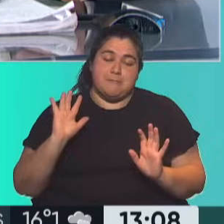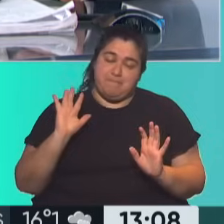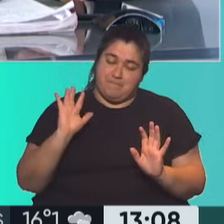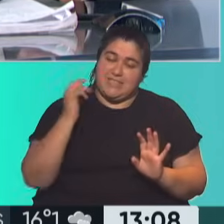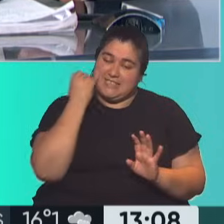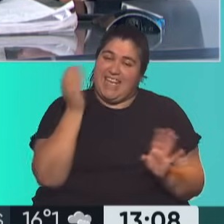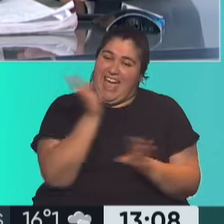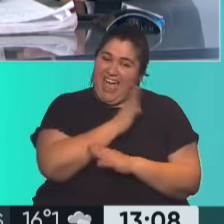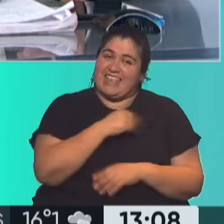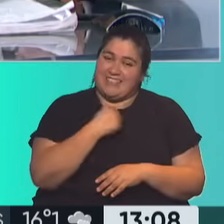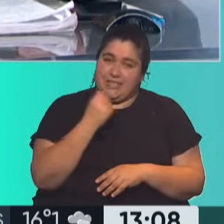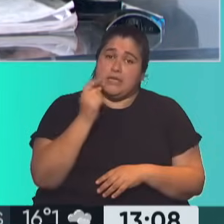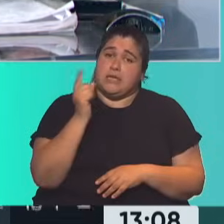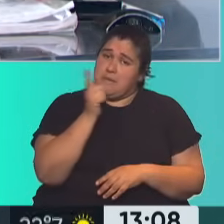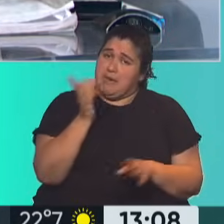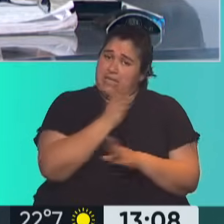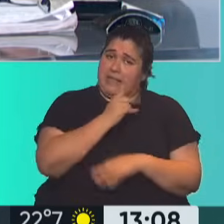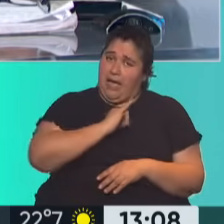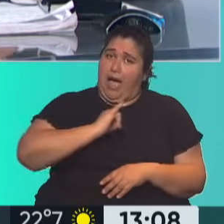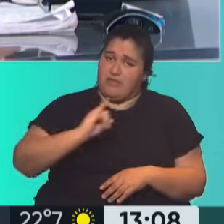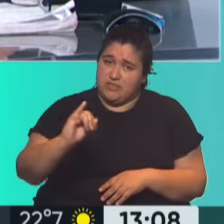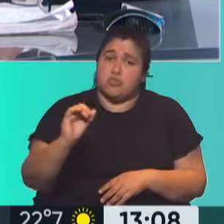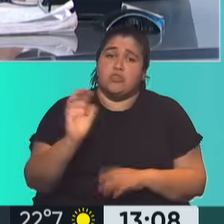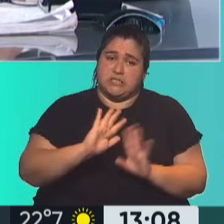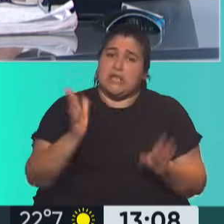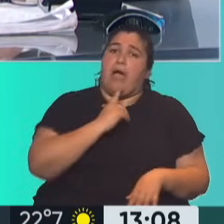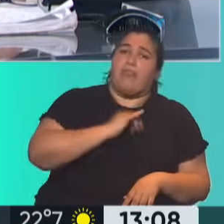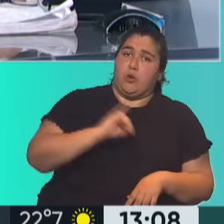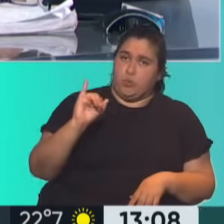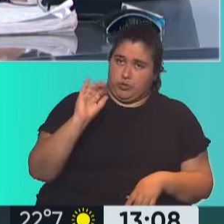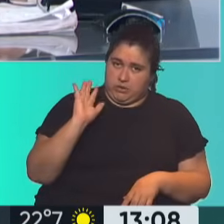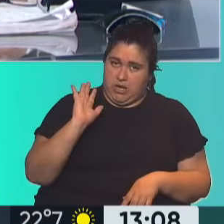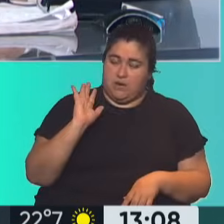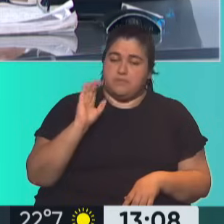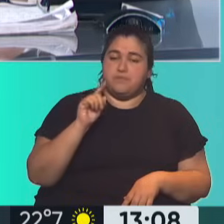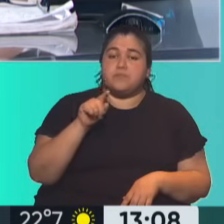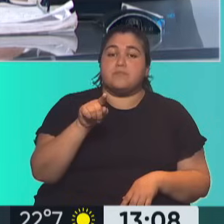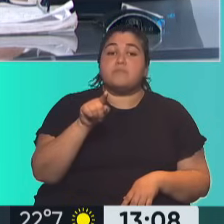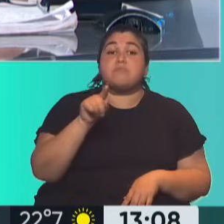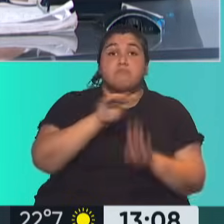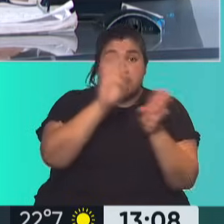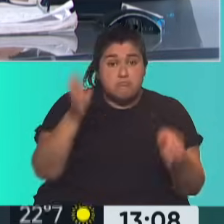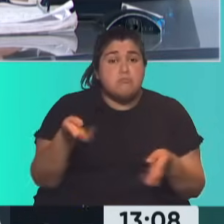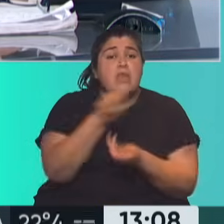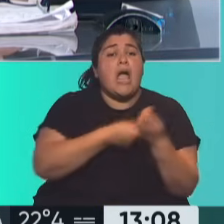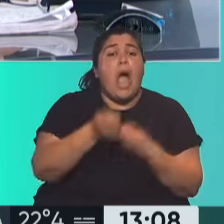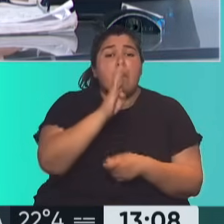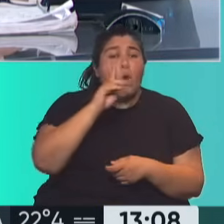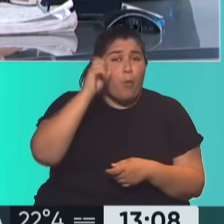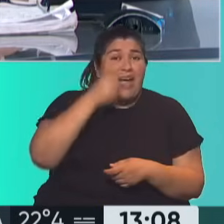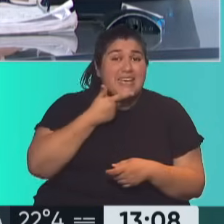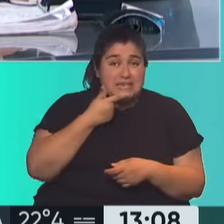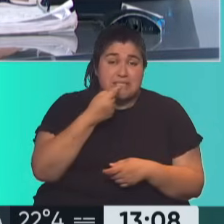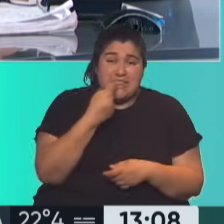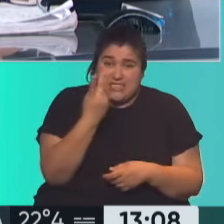tenido en realidad estaban avisados porque ya ya habían recibido la denuncia lo que se le denuncia a cambio Baires es que est operando viste las ventas de